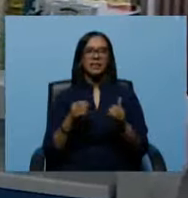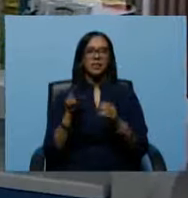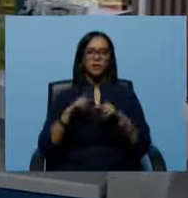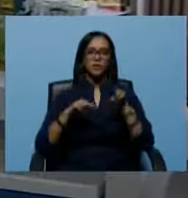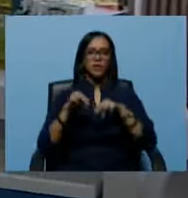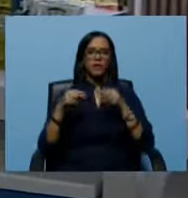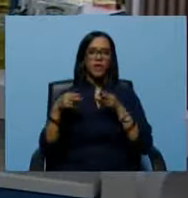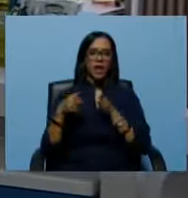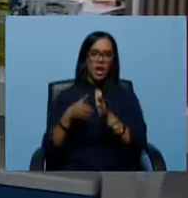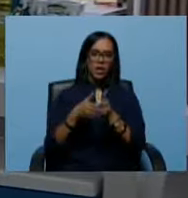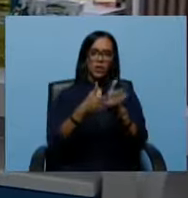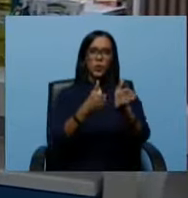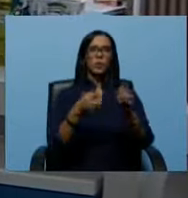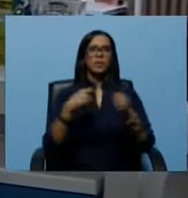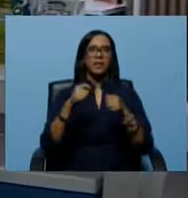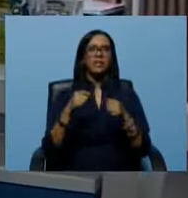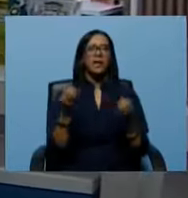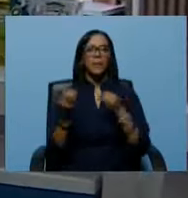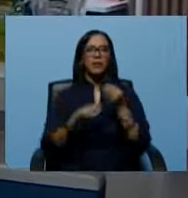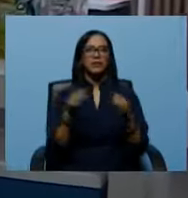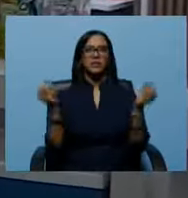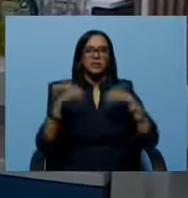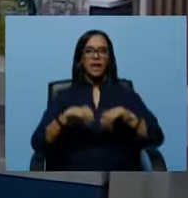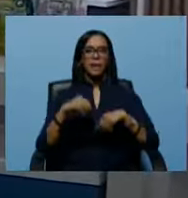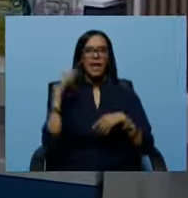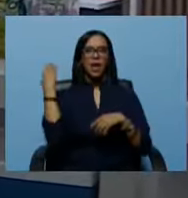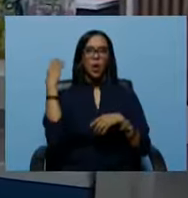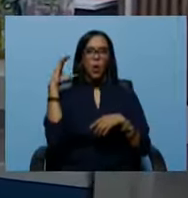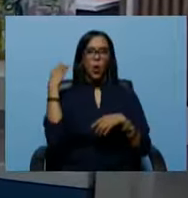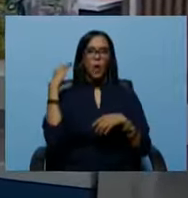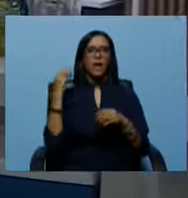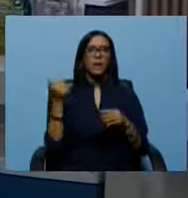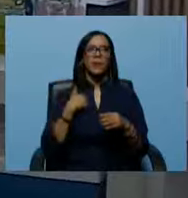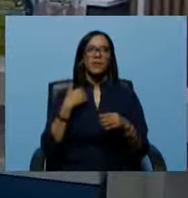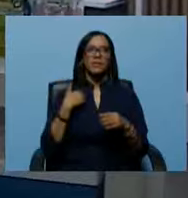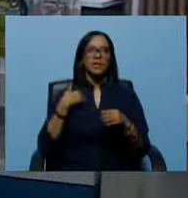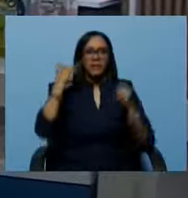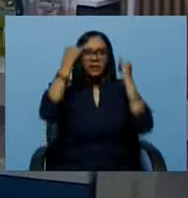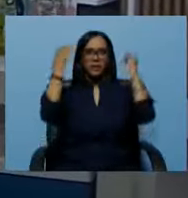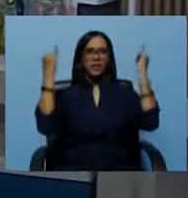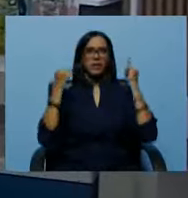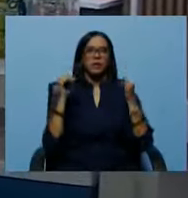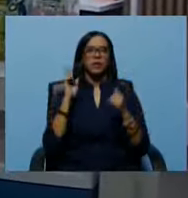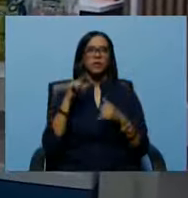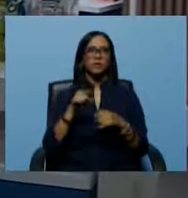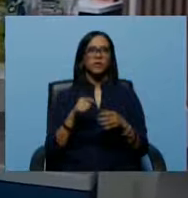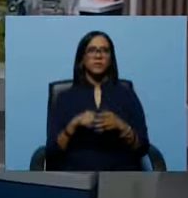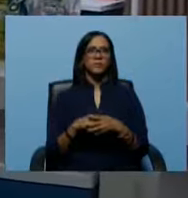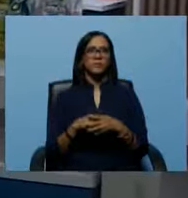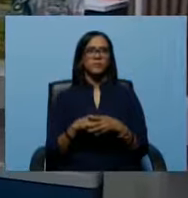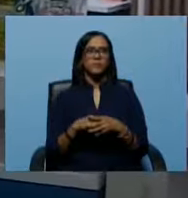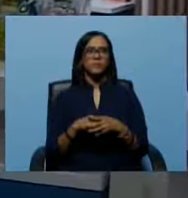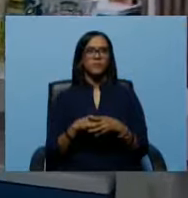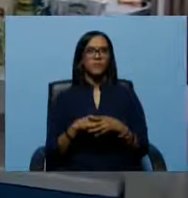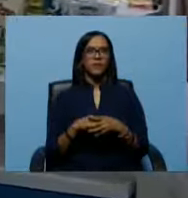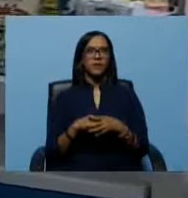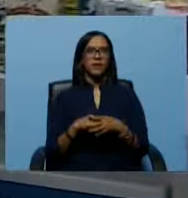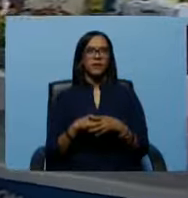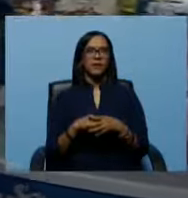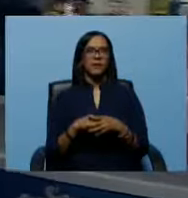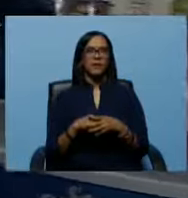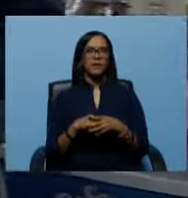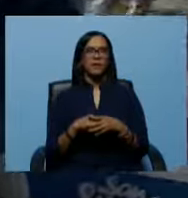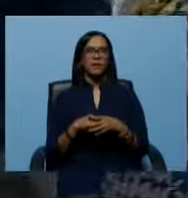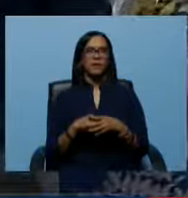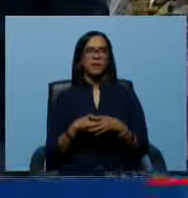correcto, estamos haciendo negociaciones para exportar hacia Colombia, pues aprovechando la iniciativa que nos está dando usted. Correcto. Pero vamos a facilitar todo,